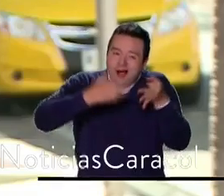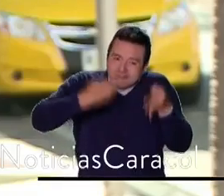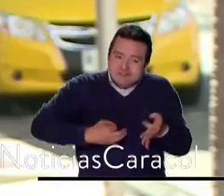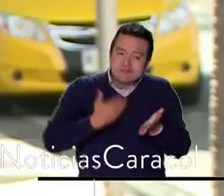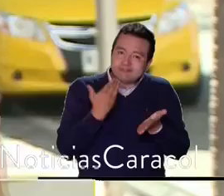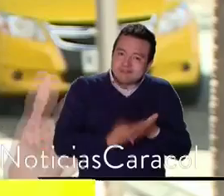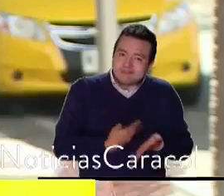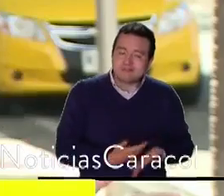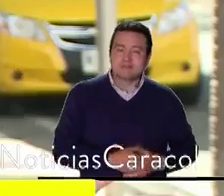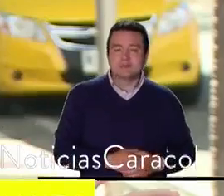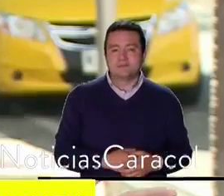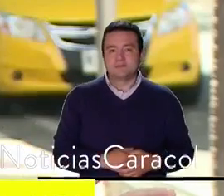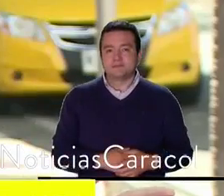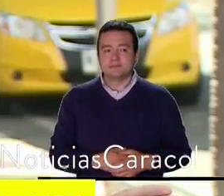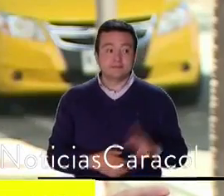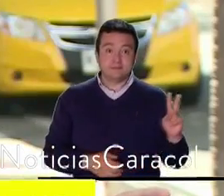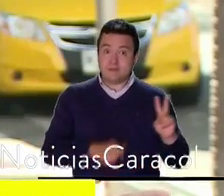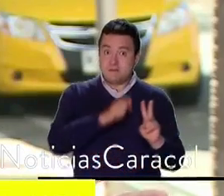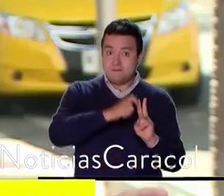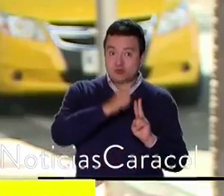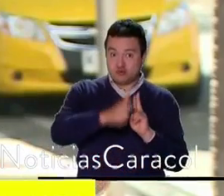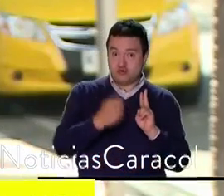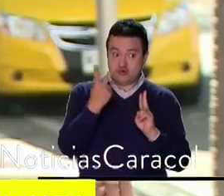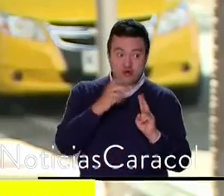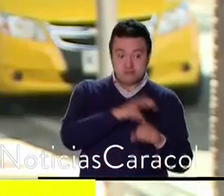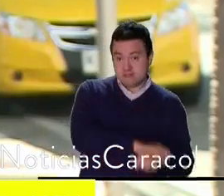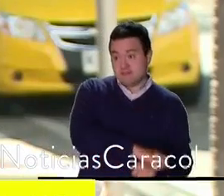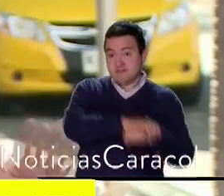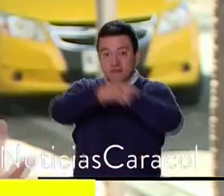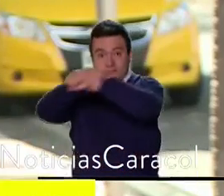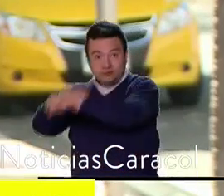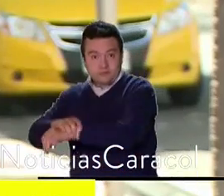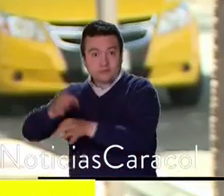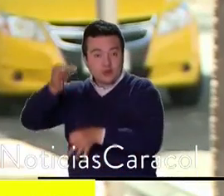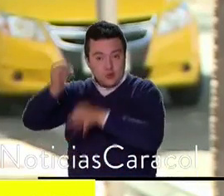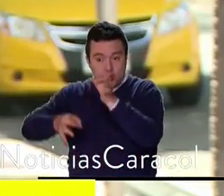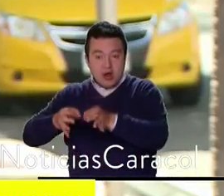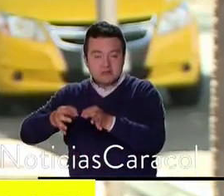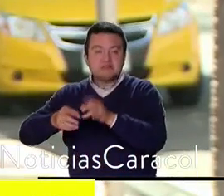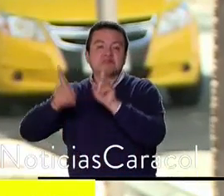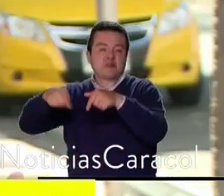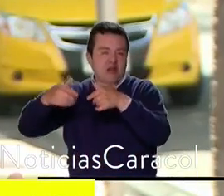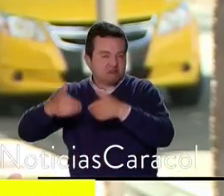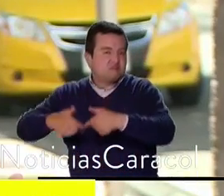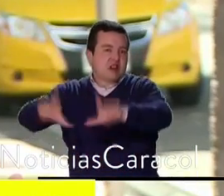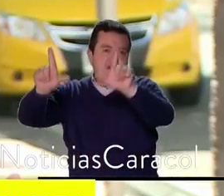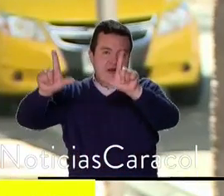A pesar de que estas dos personas fueron detenidas y llevadas a audiencia judicial, quedaron en libertad. No